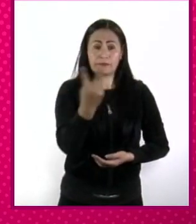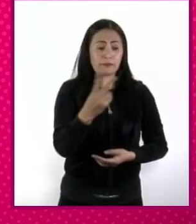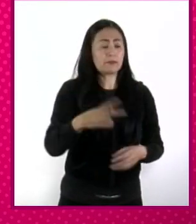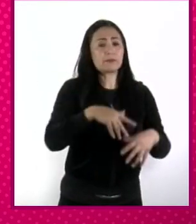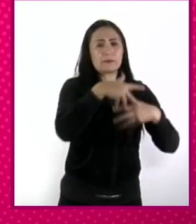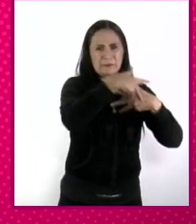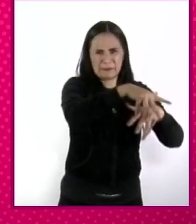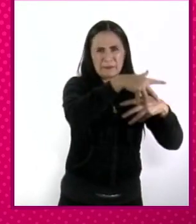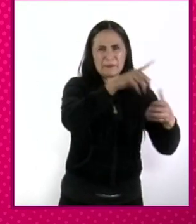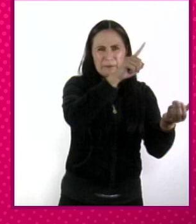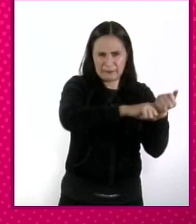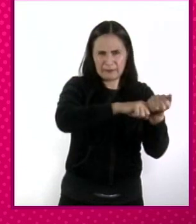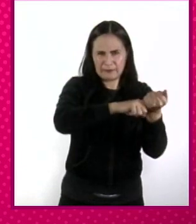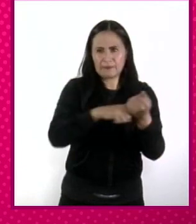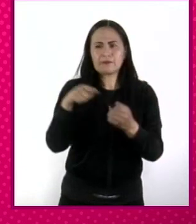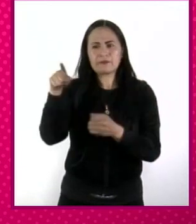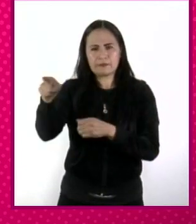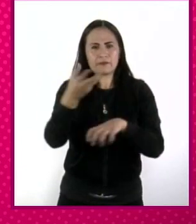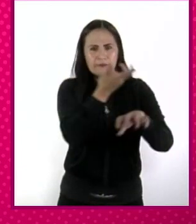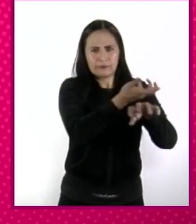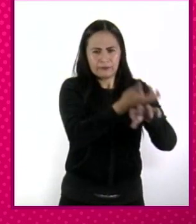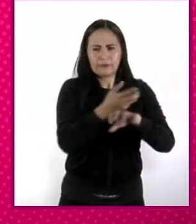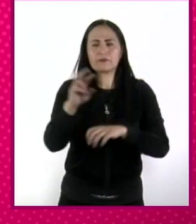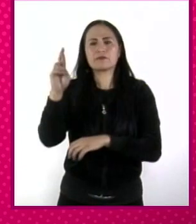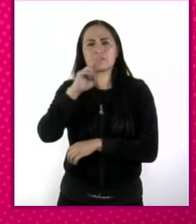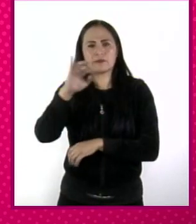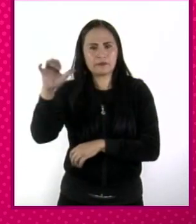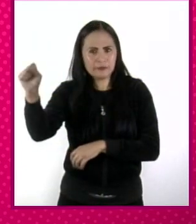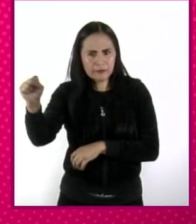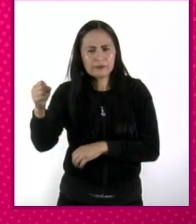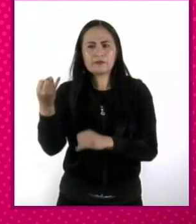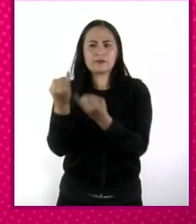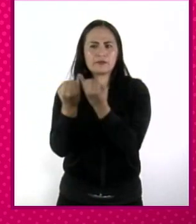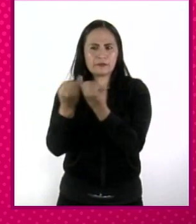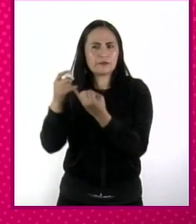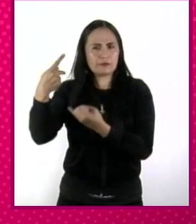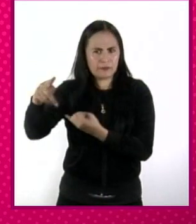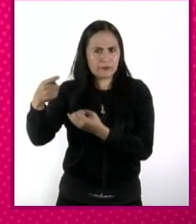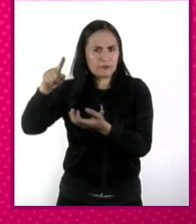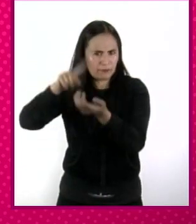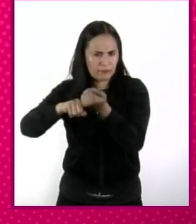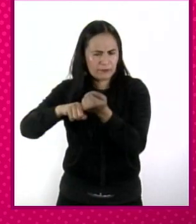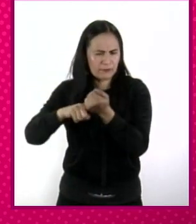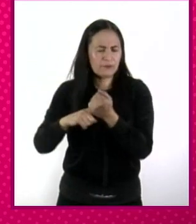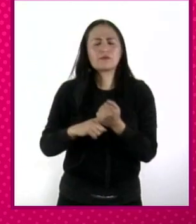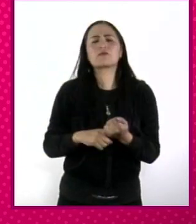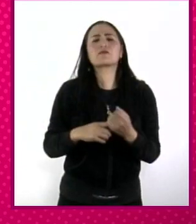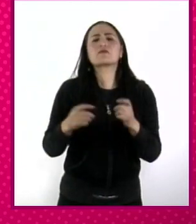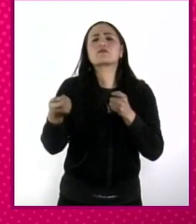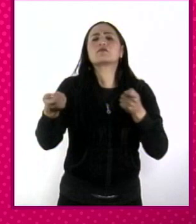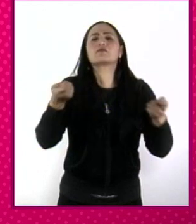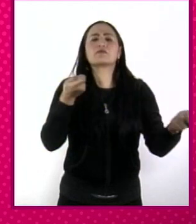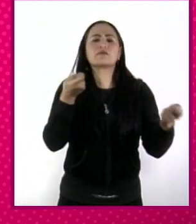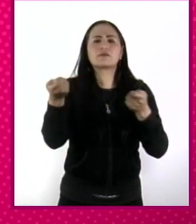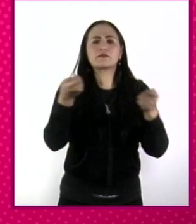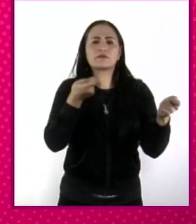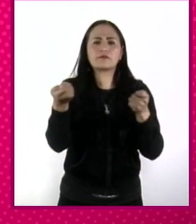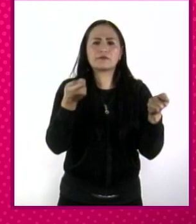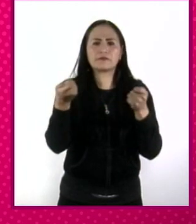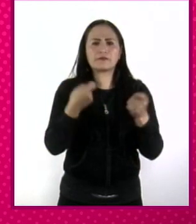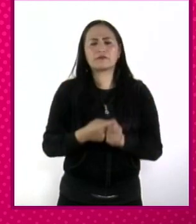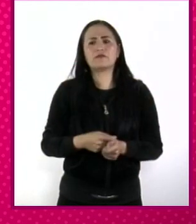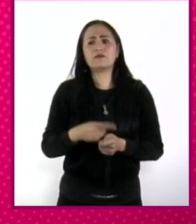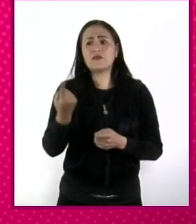movimientos internos, tanto en Estados Unidos y su zona de influencia como en la Unión Soviética, a obligarlos a que renuncien a